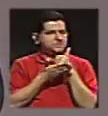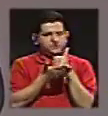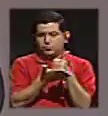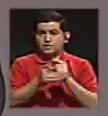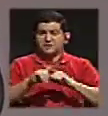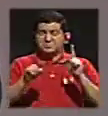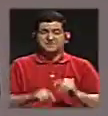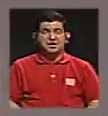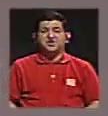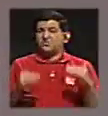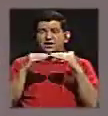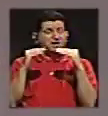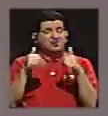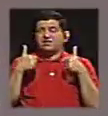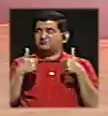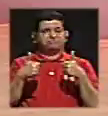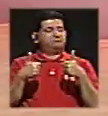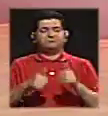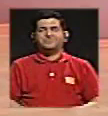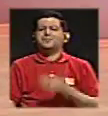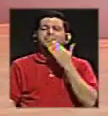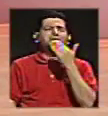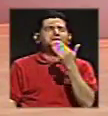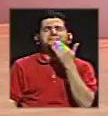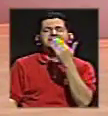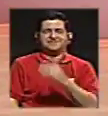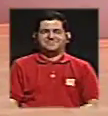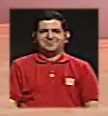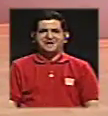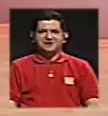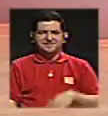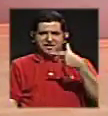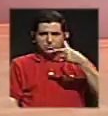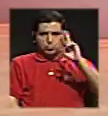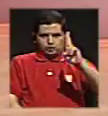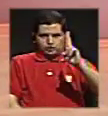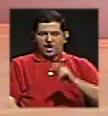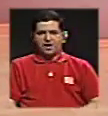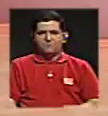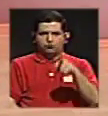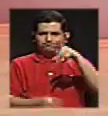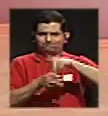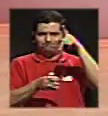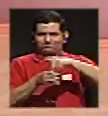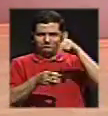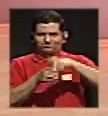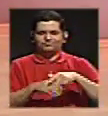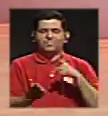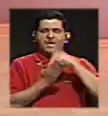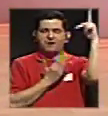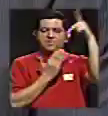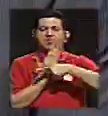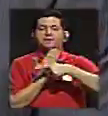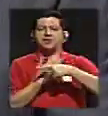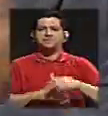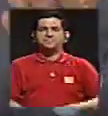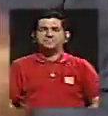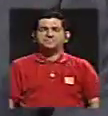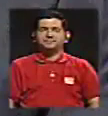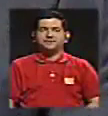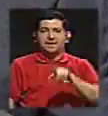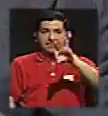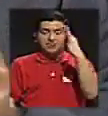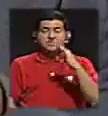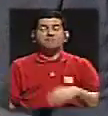pero no ganamos en equidad Le agradezco muchísimo Don Gustavo su participación en ese programa y ha